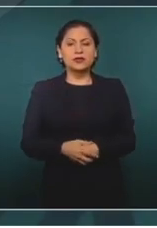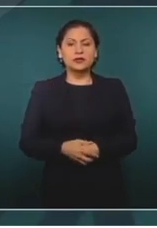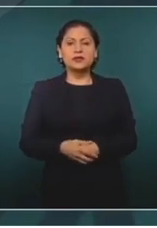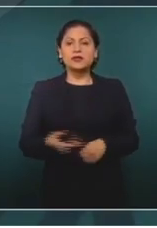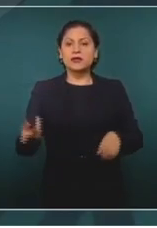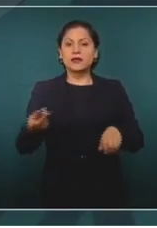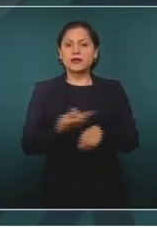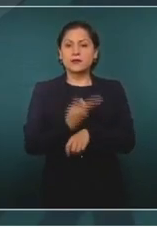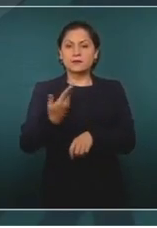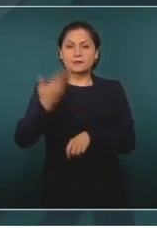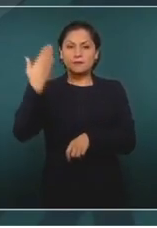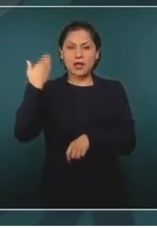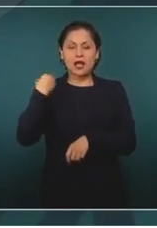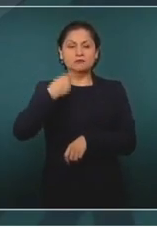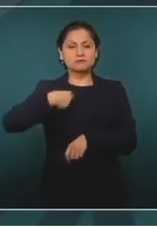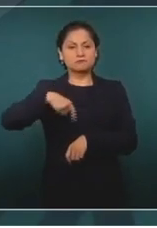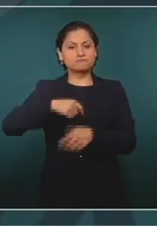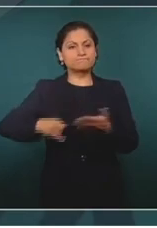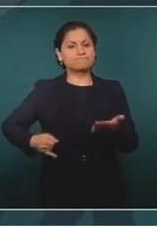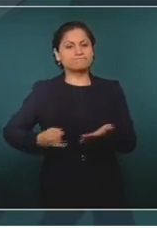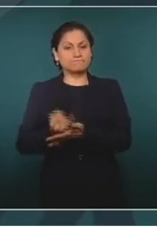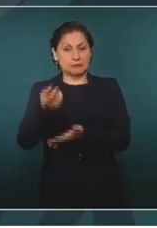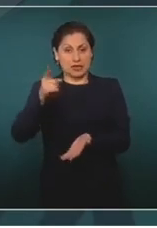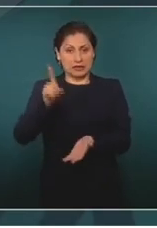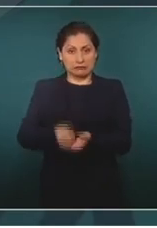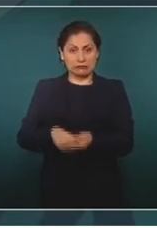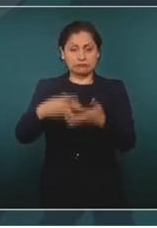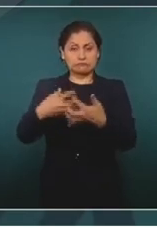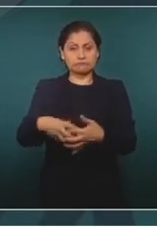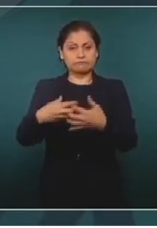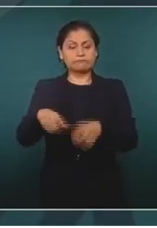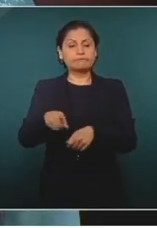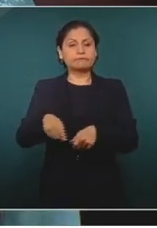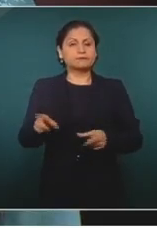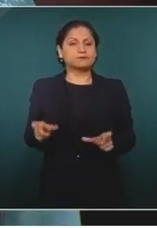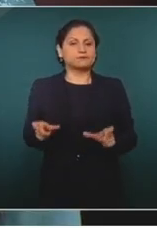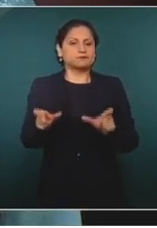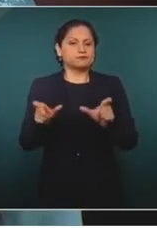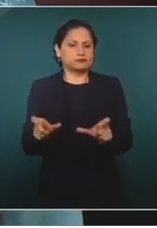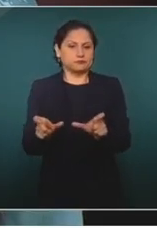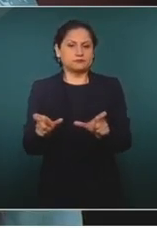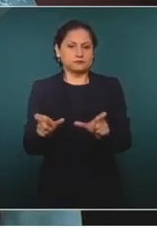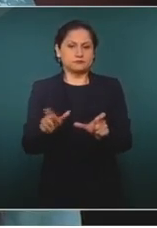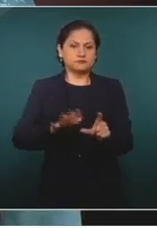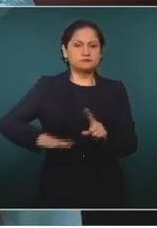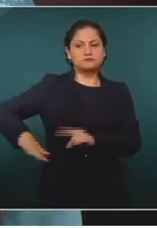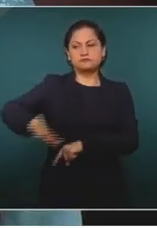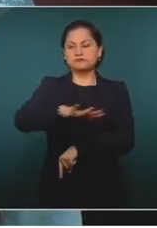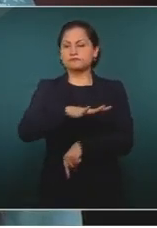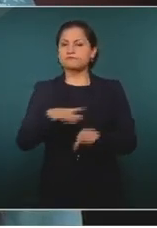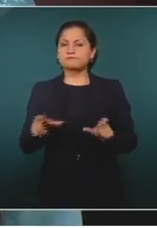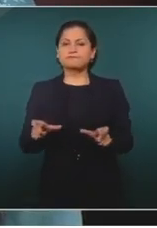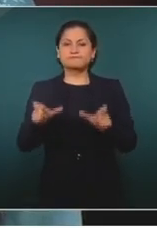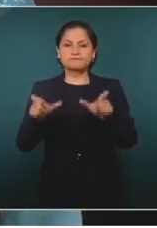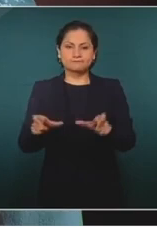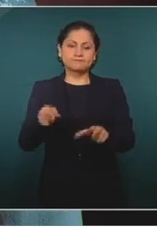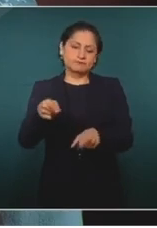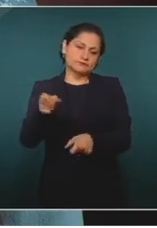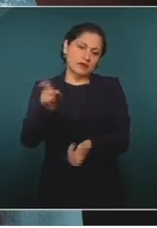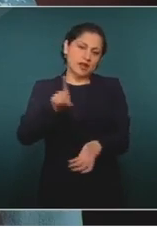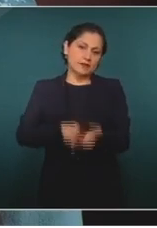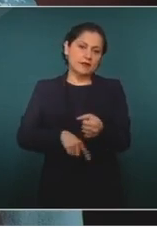fue reforzar las instalaciones estratégicas que tenemos ahí en el área, y la refinería es una de